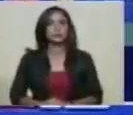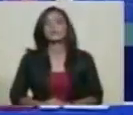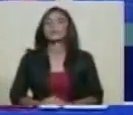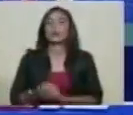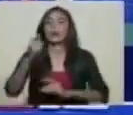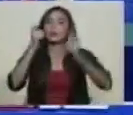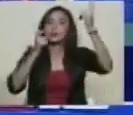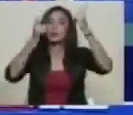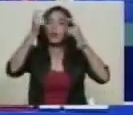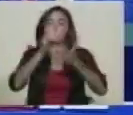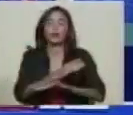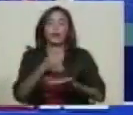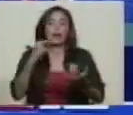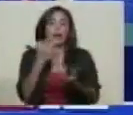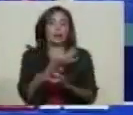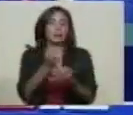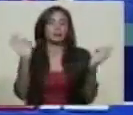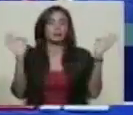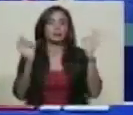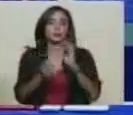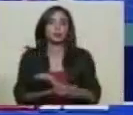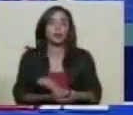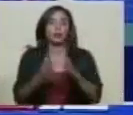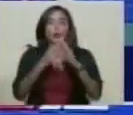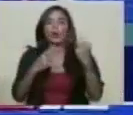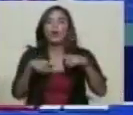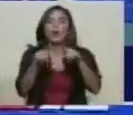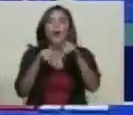este frondoso y poderoso árbol